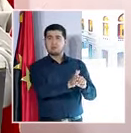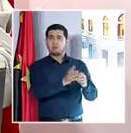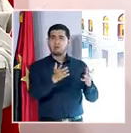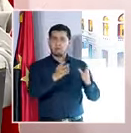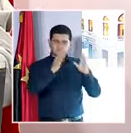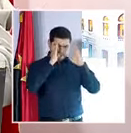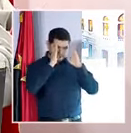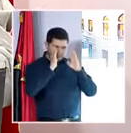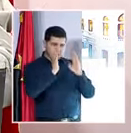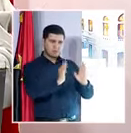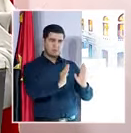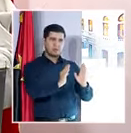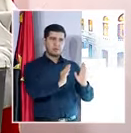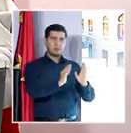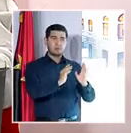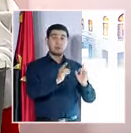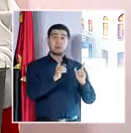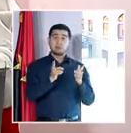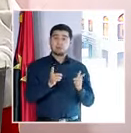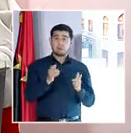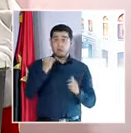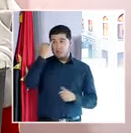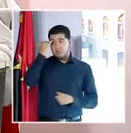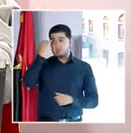adelante iniciativas